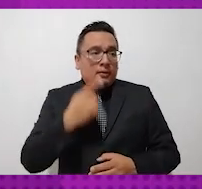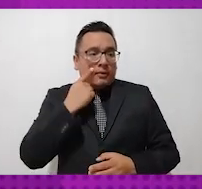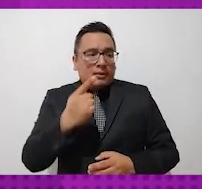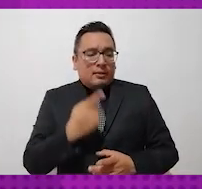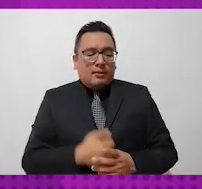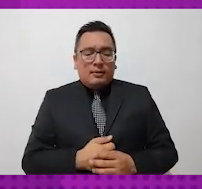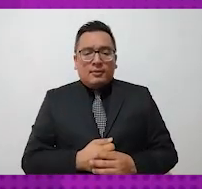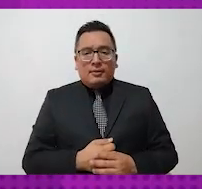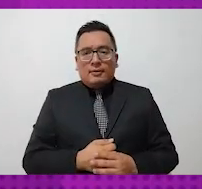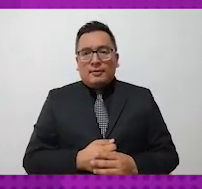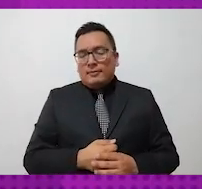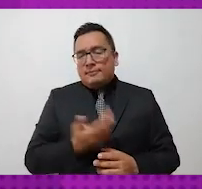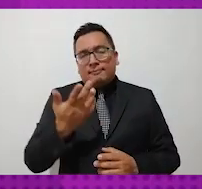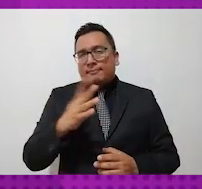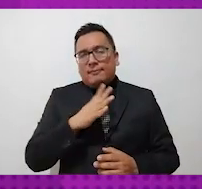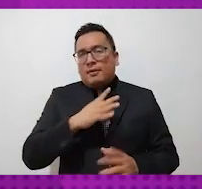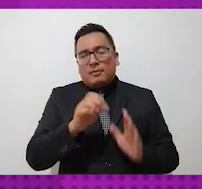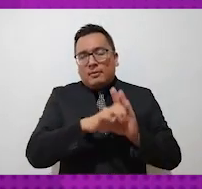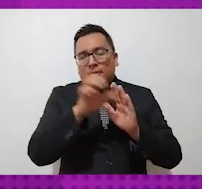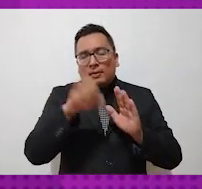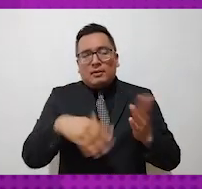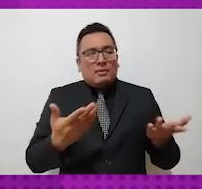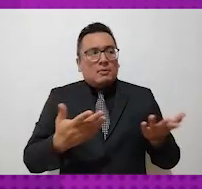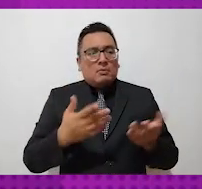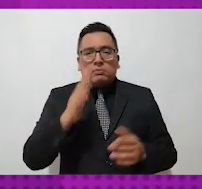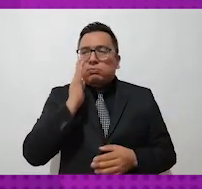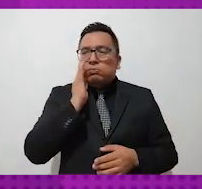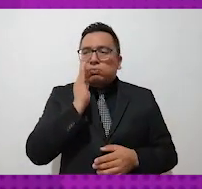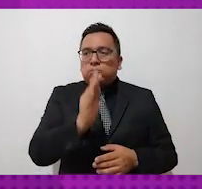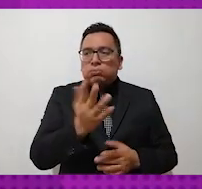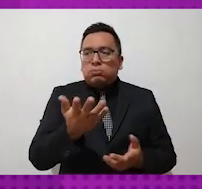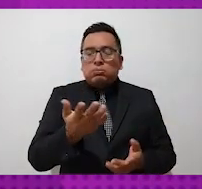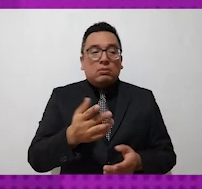desde lo más básico sería pues el manual